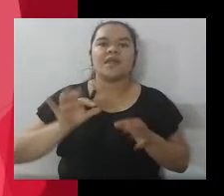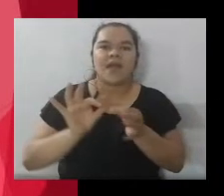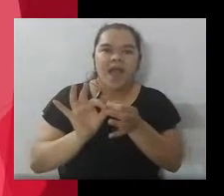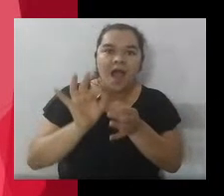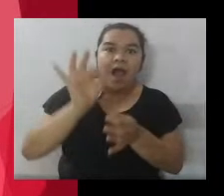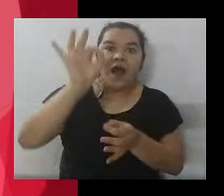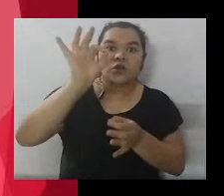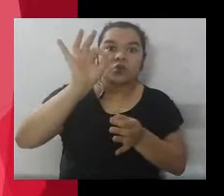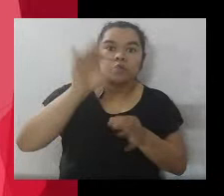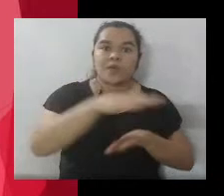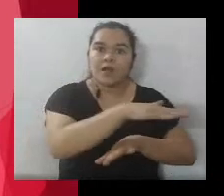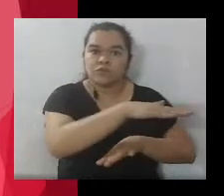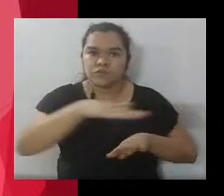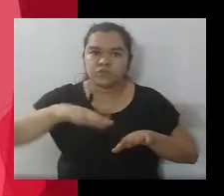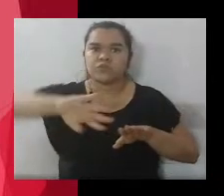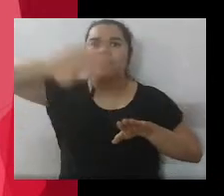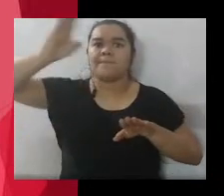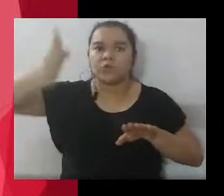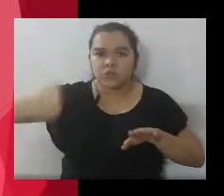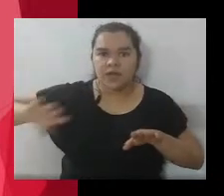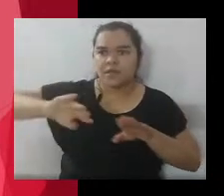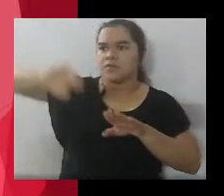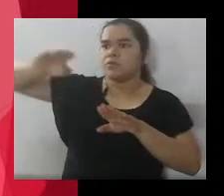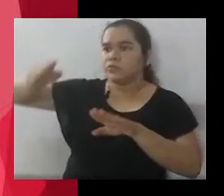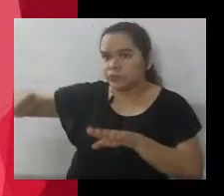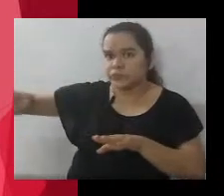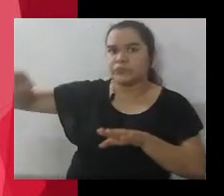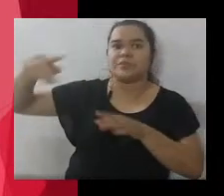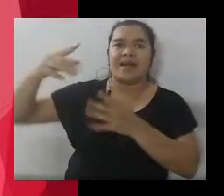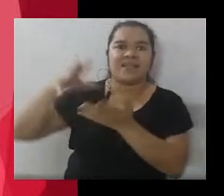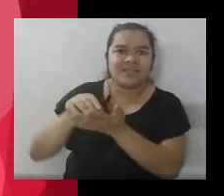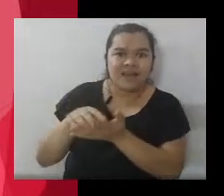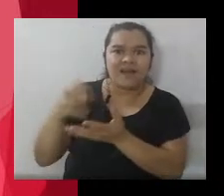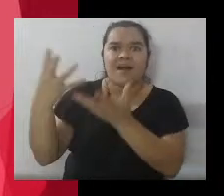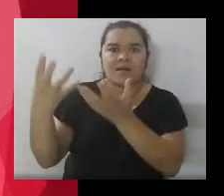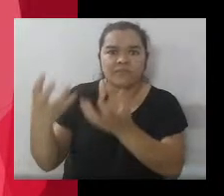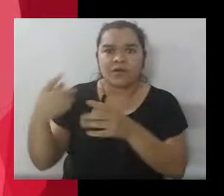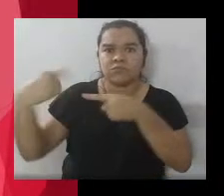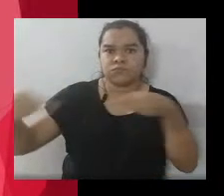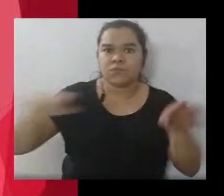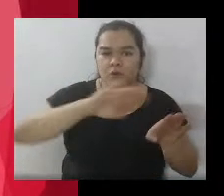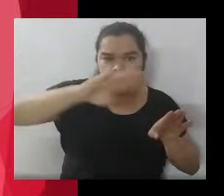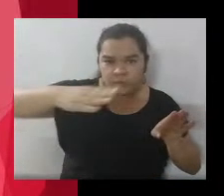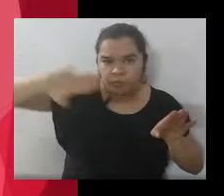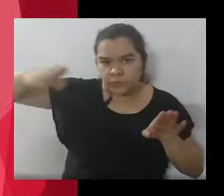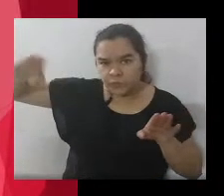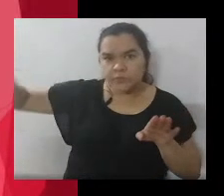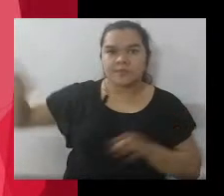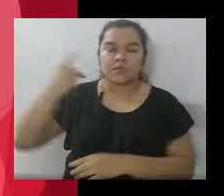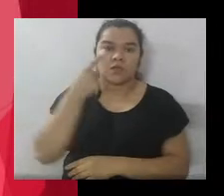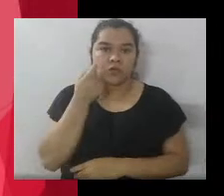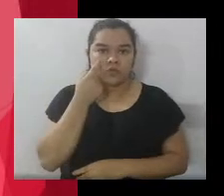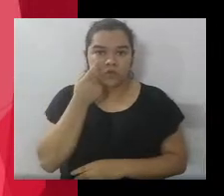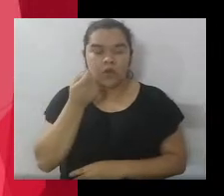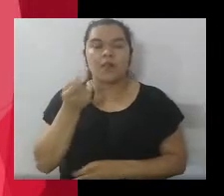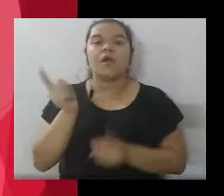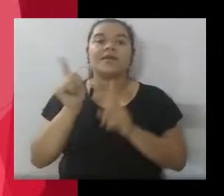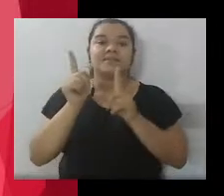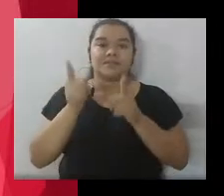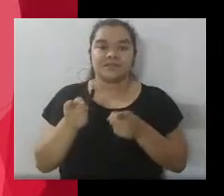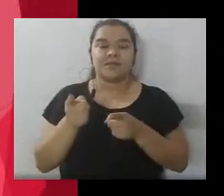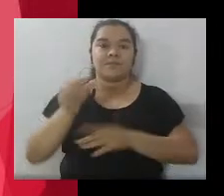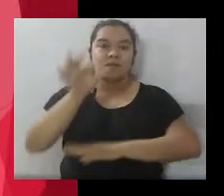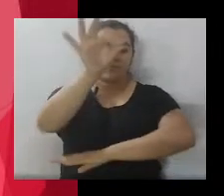niveles, utilizar, sacar las imágenes satelitales y luego hacer todo lo que se refiere a